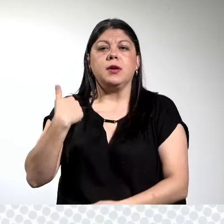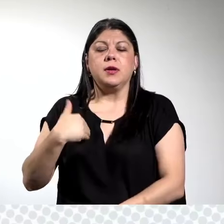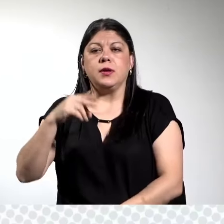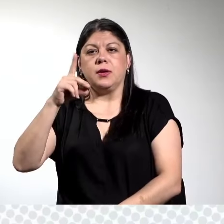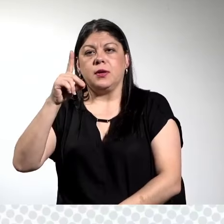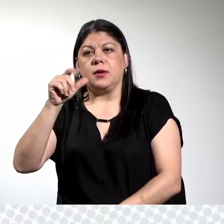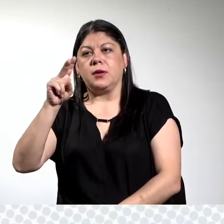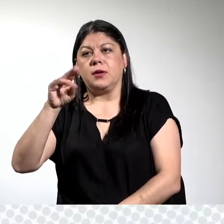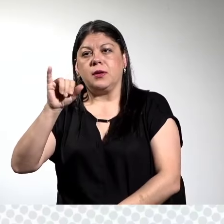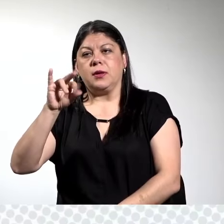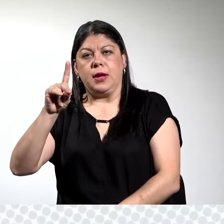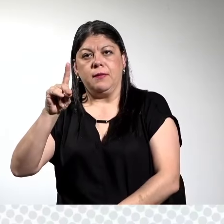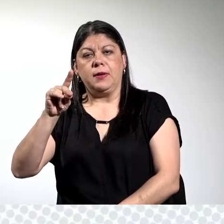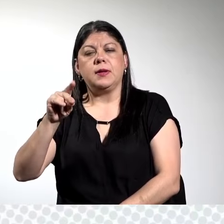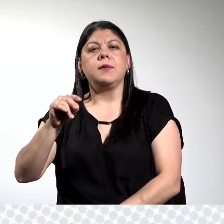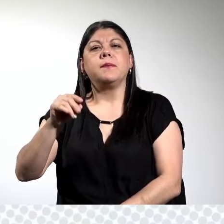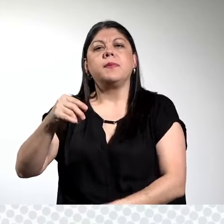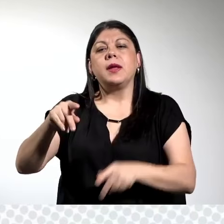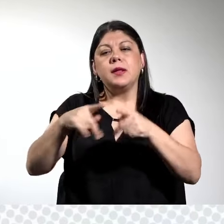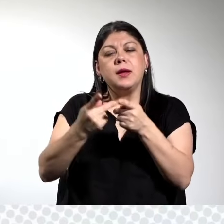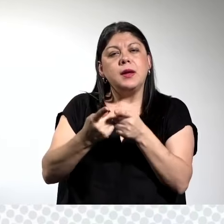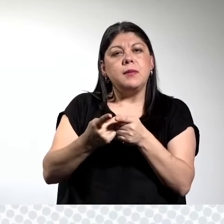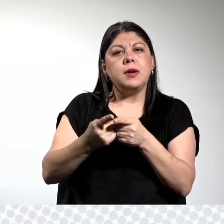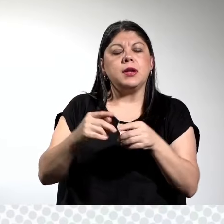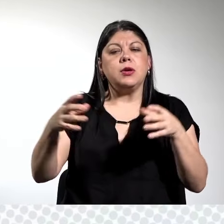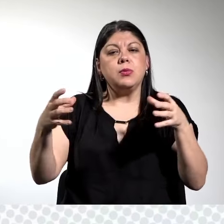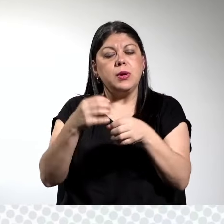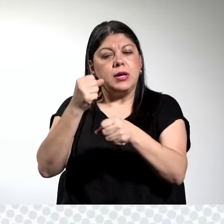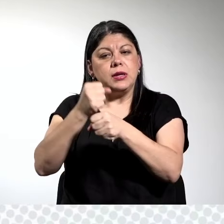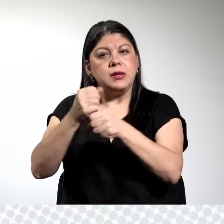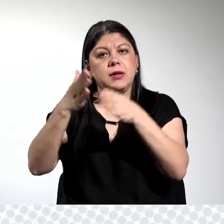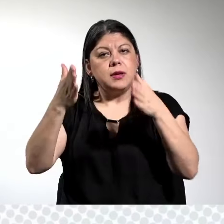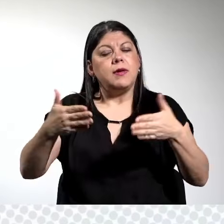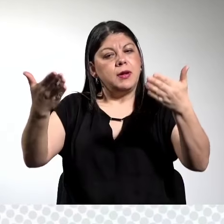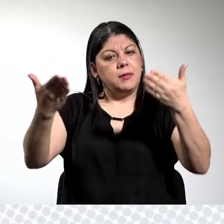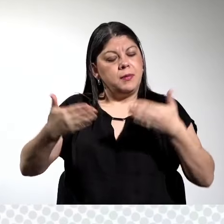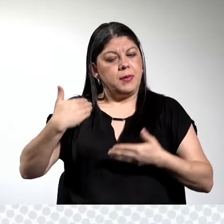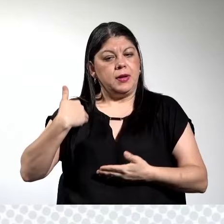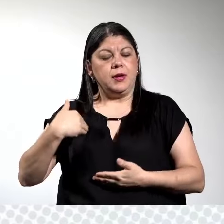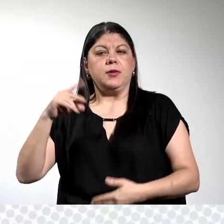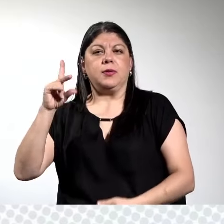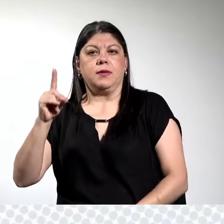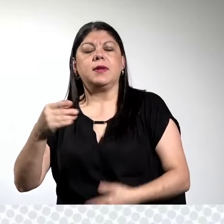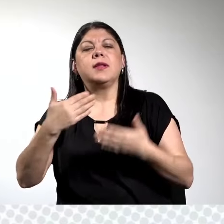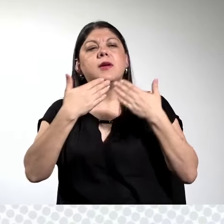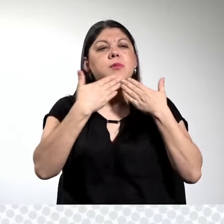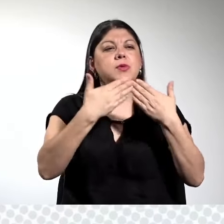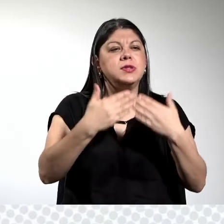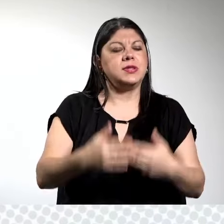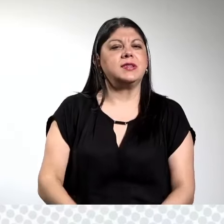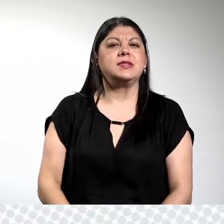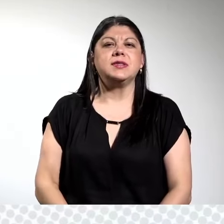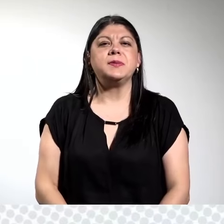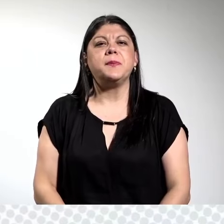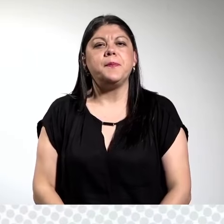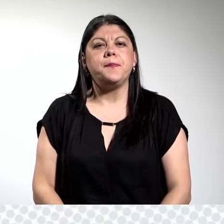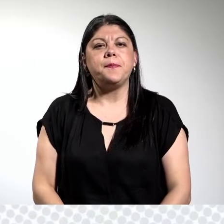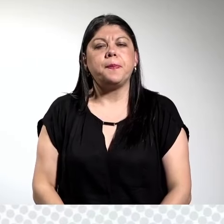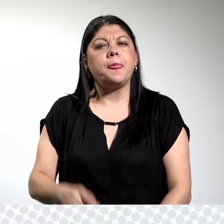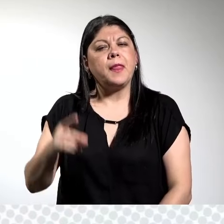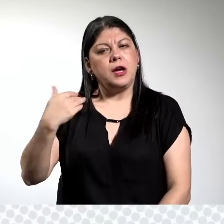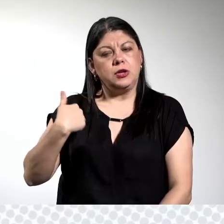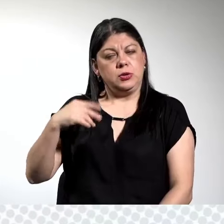David Hernández Brenes del Partido de la Clase Trabajadora. Bienvenido, don David. Muchísimas gracias. ¿Cómo están? Don